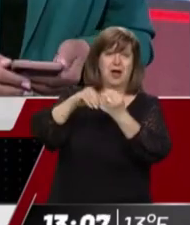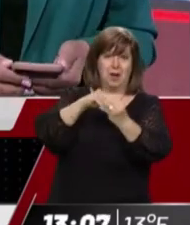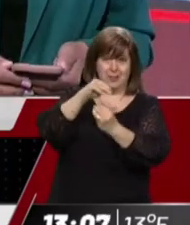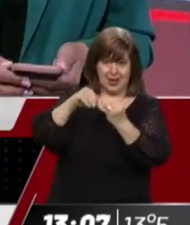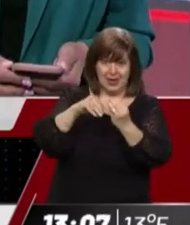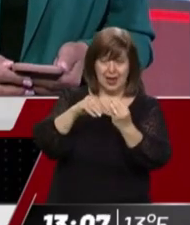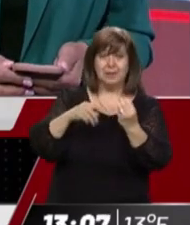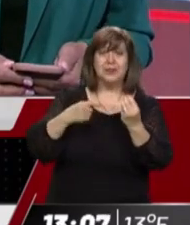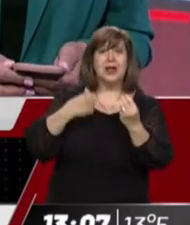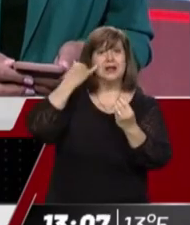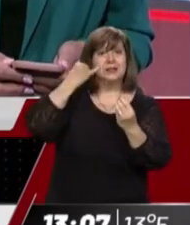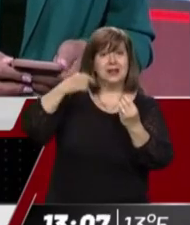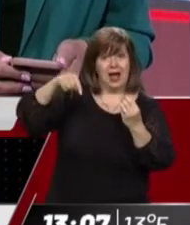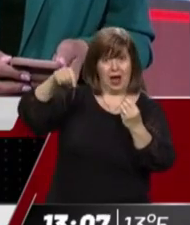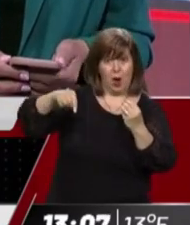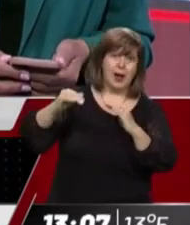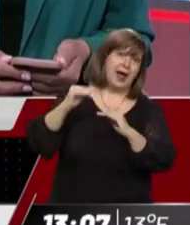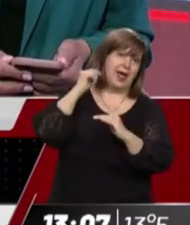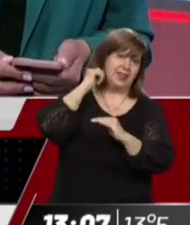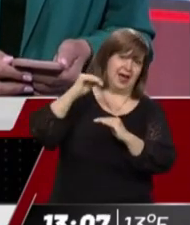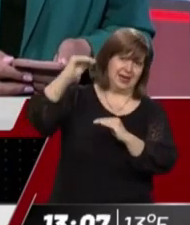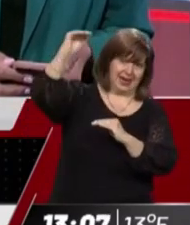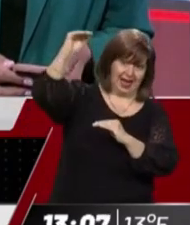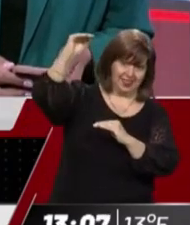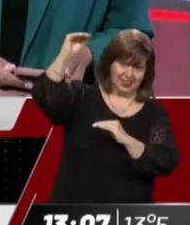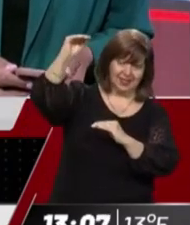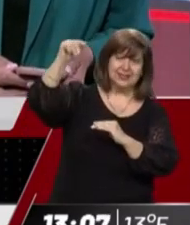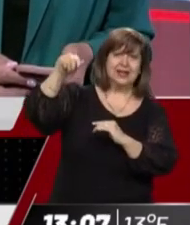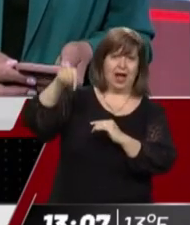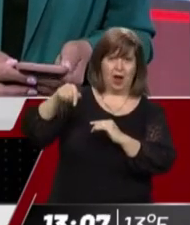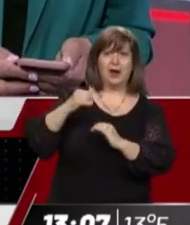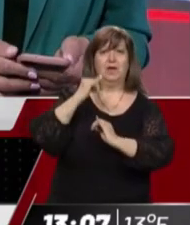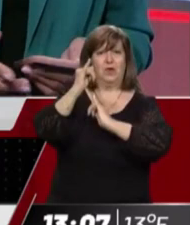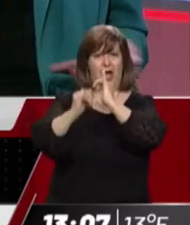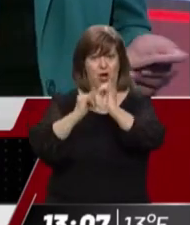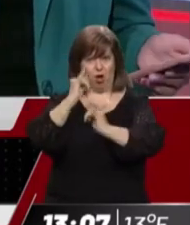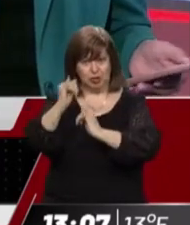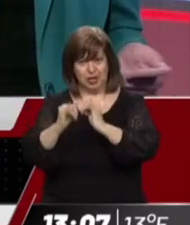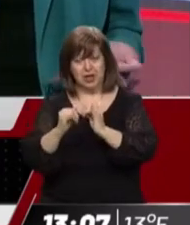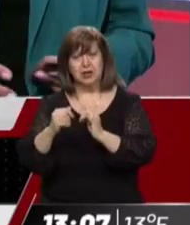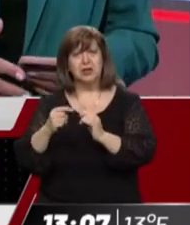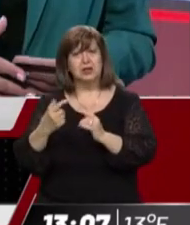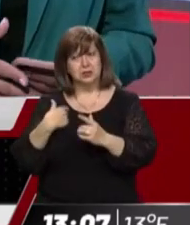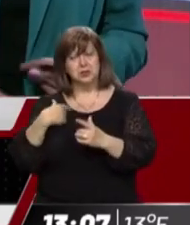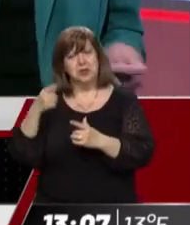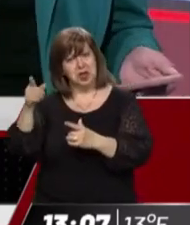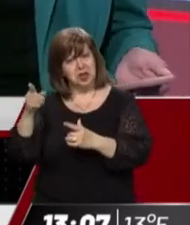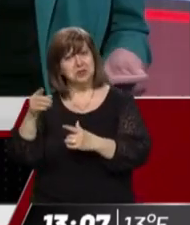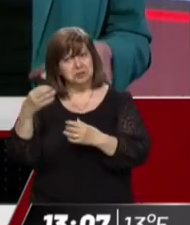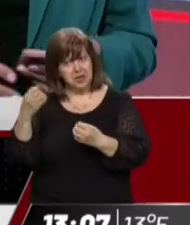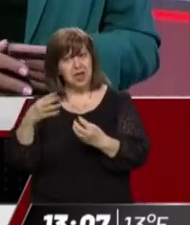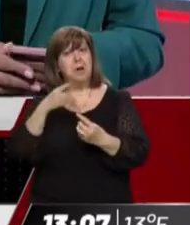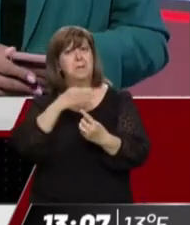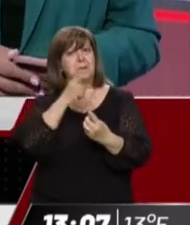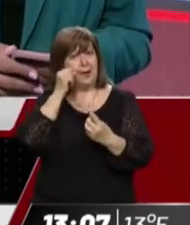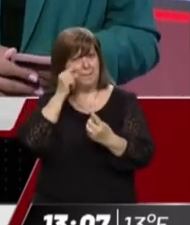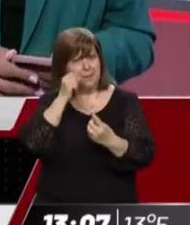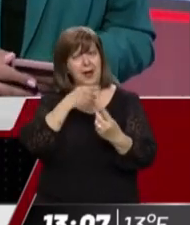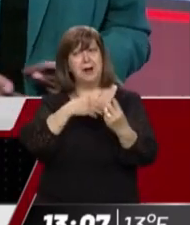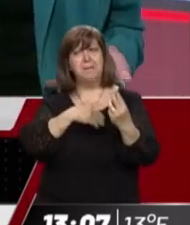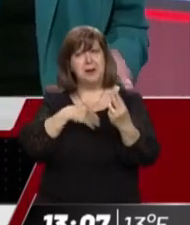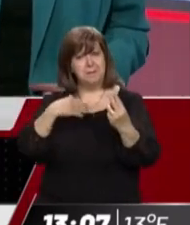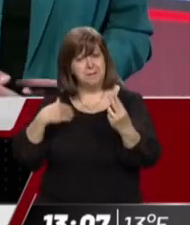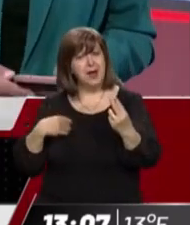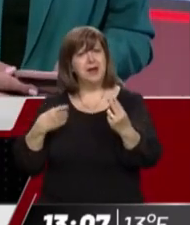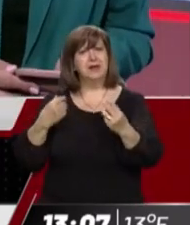grandes, me dicen, lo teníamos todo. No vienen de zonas vulnerables, donde no tenían papá y mamá, donde tenían una situación